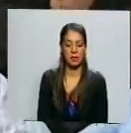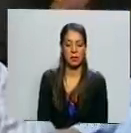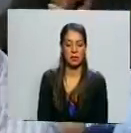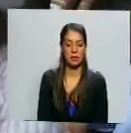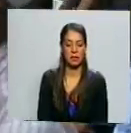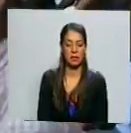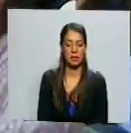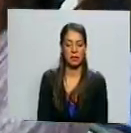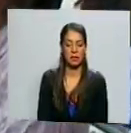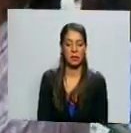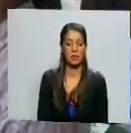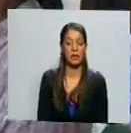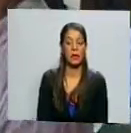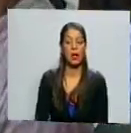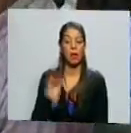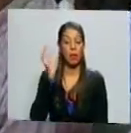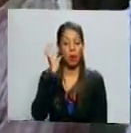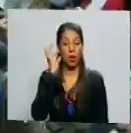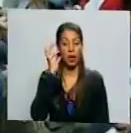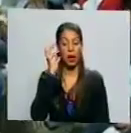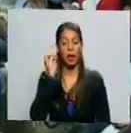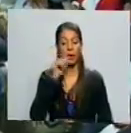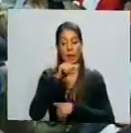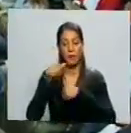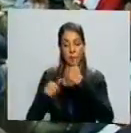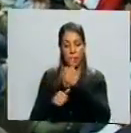Señora Vicepresidenta,